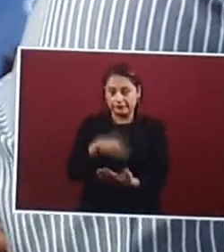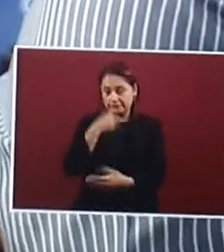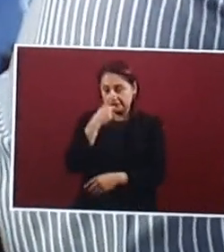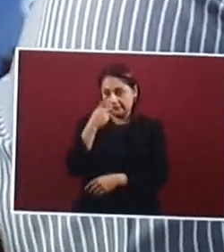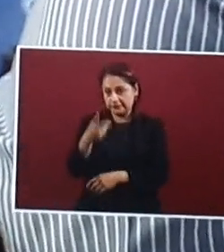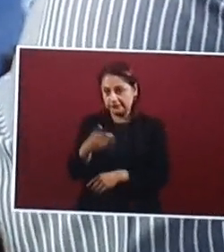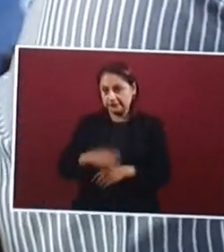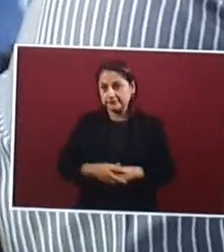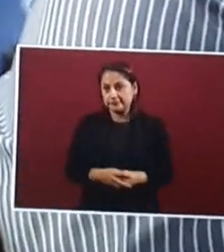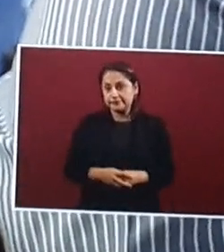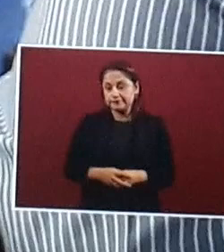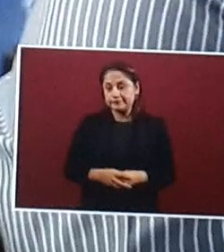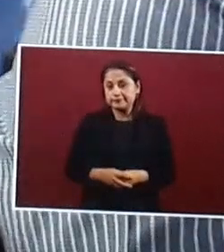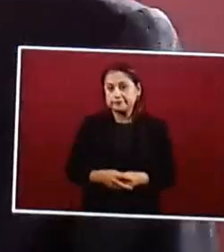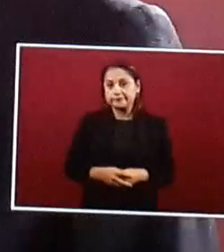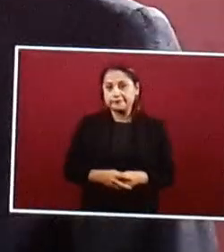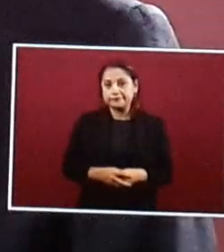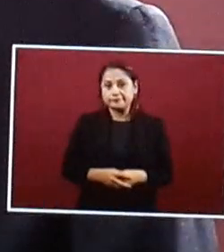nos plantearon